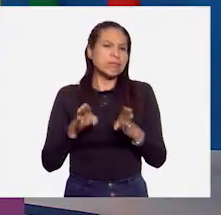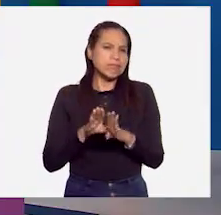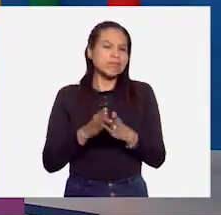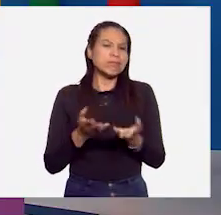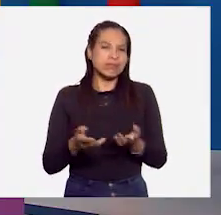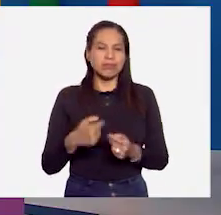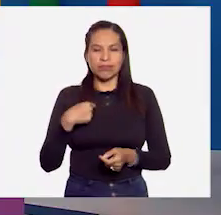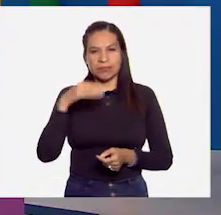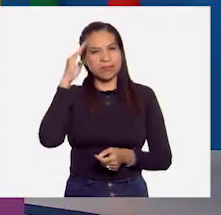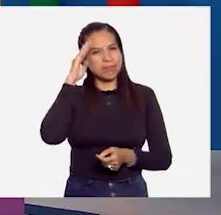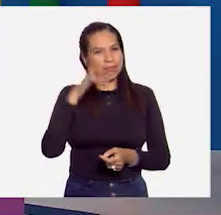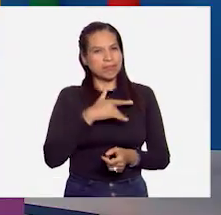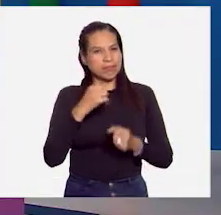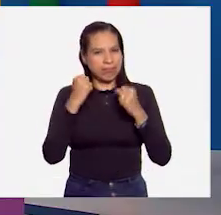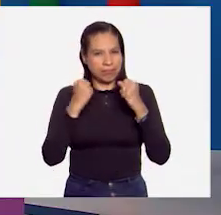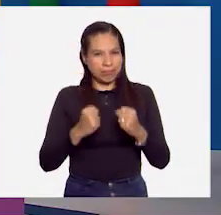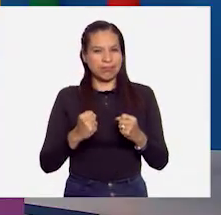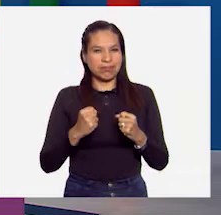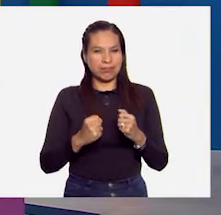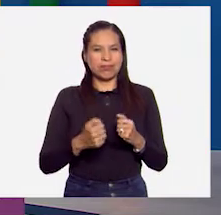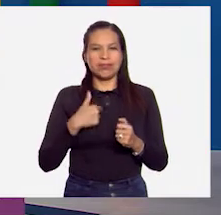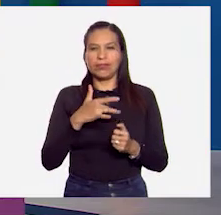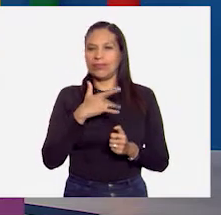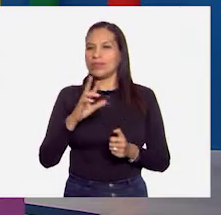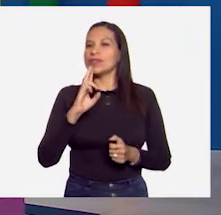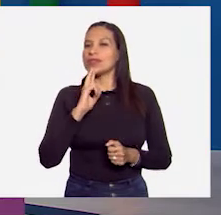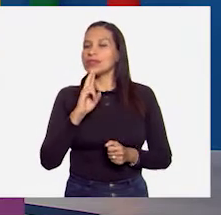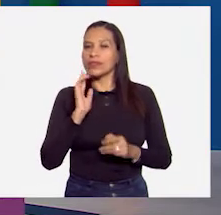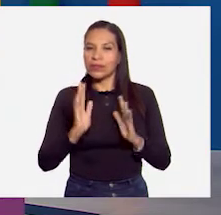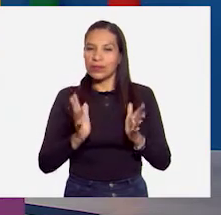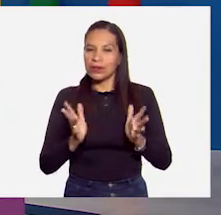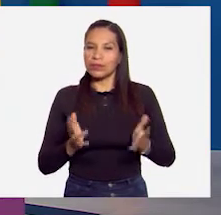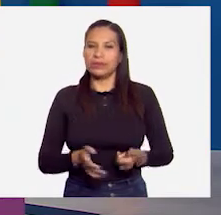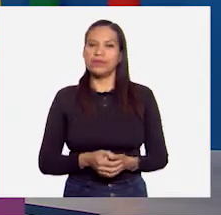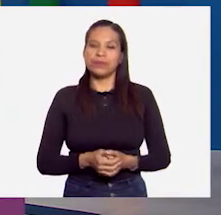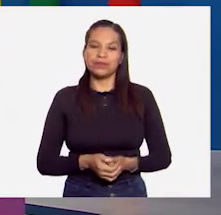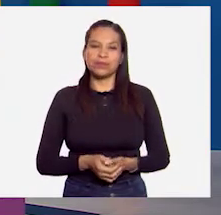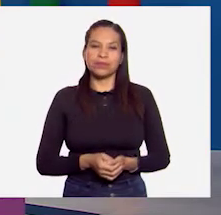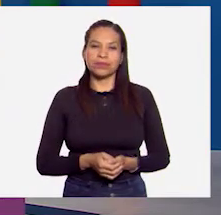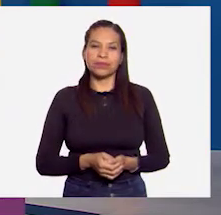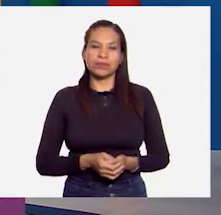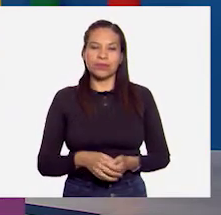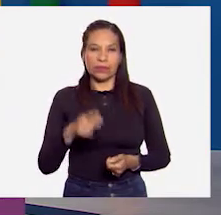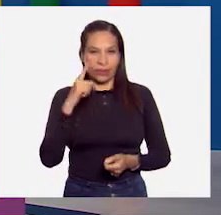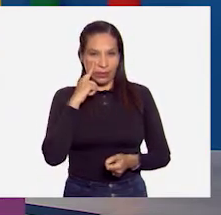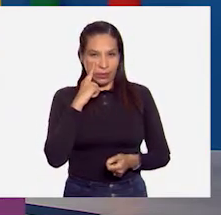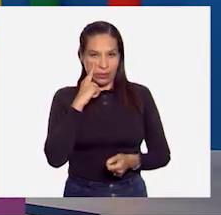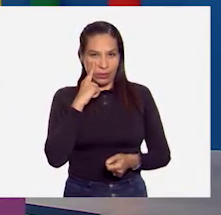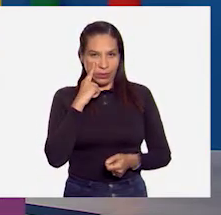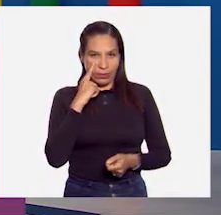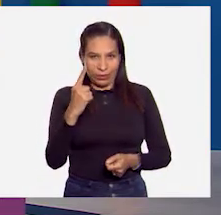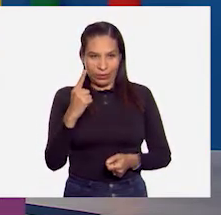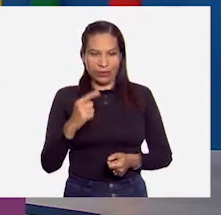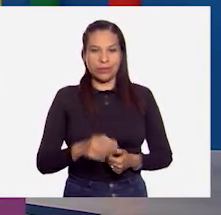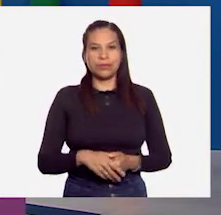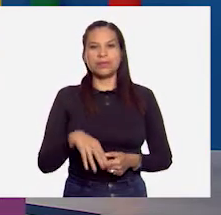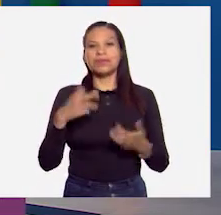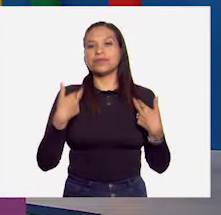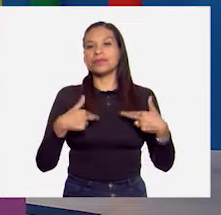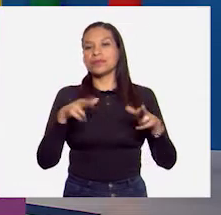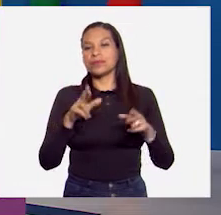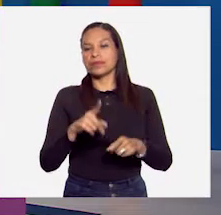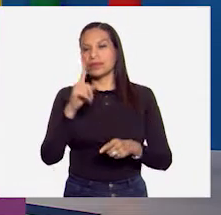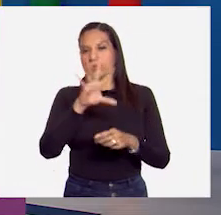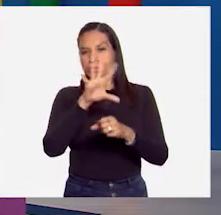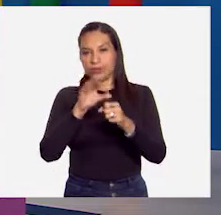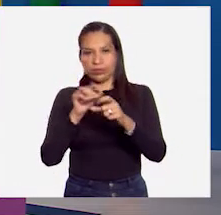Ahora estoy segura que sí, ya tengo la respuesta. Mira, maestro, para representar